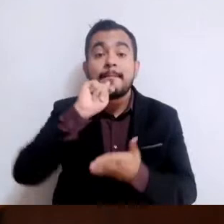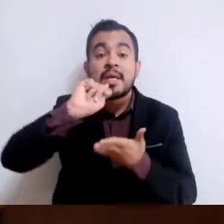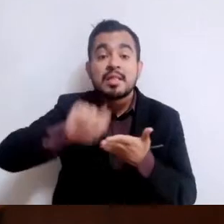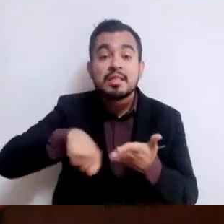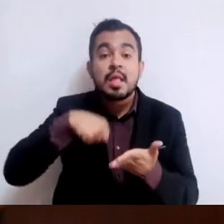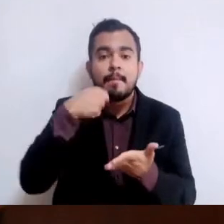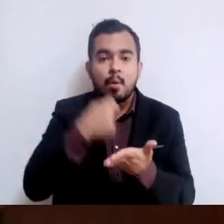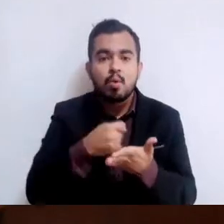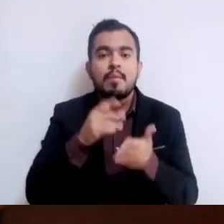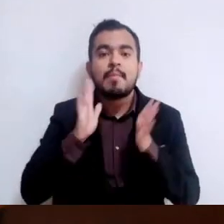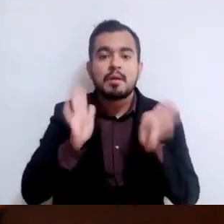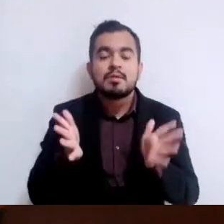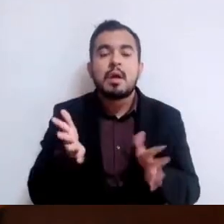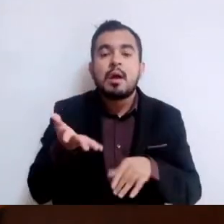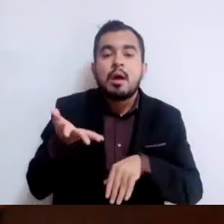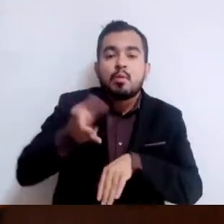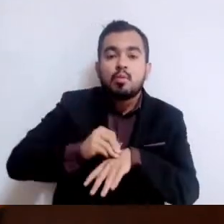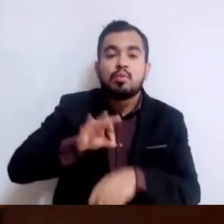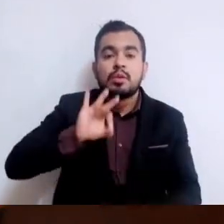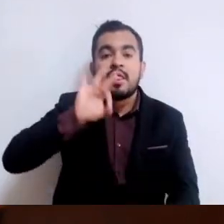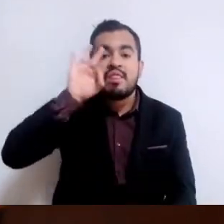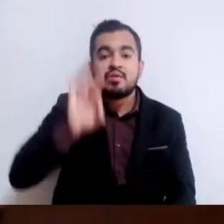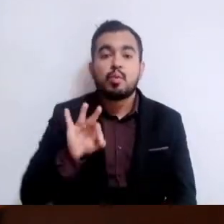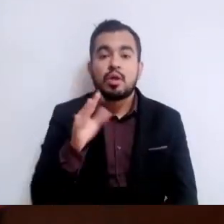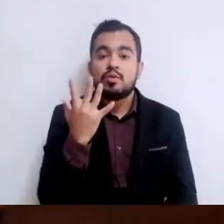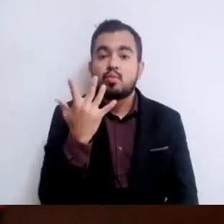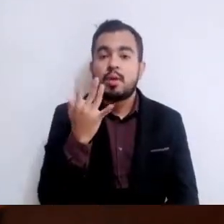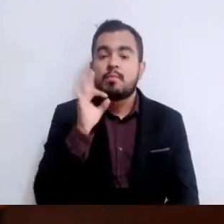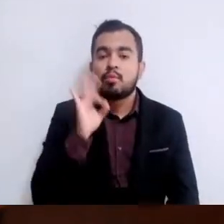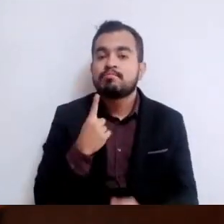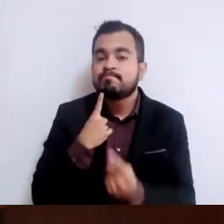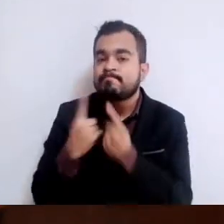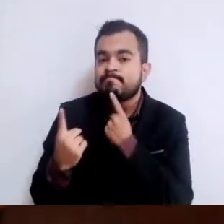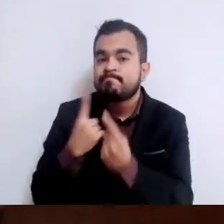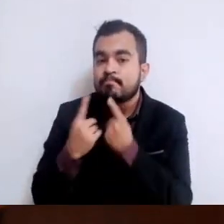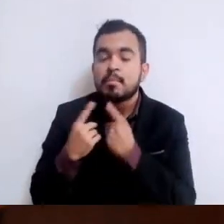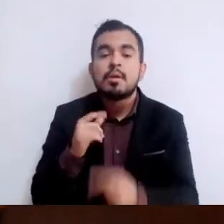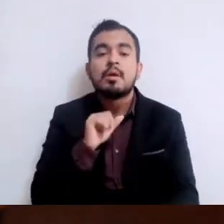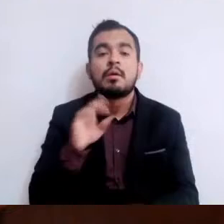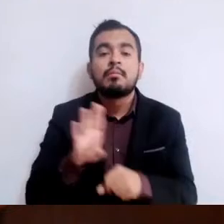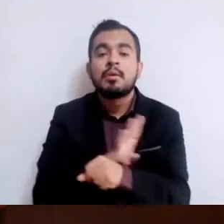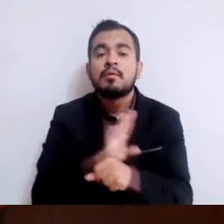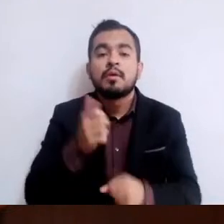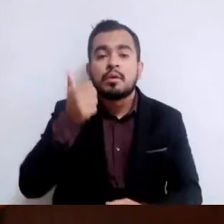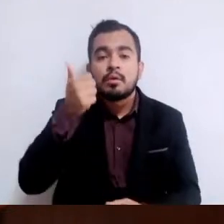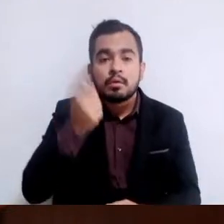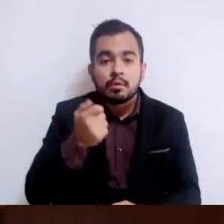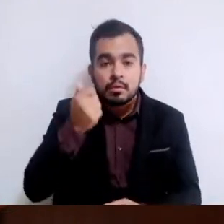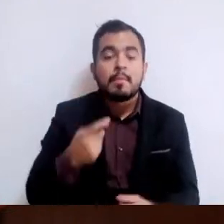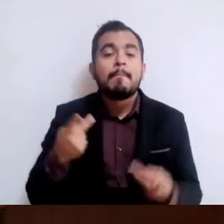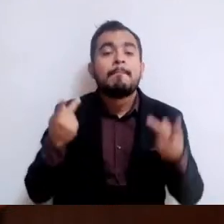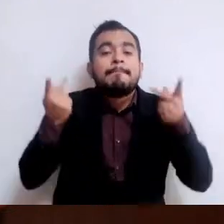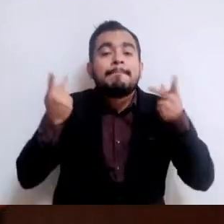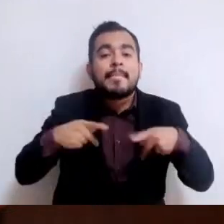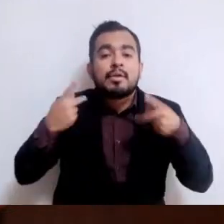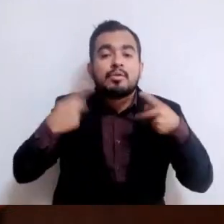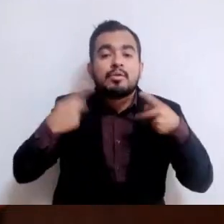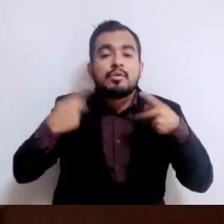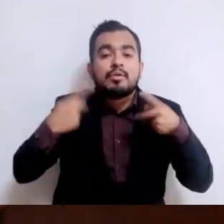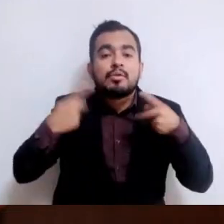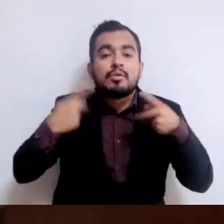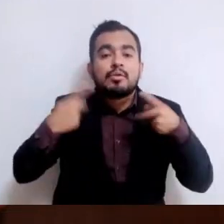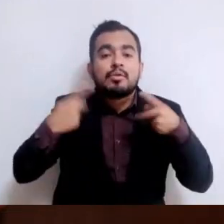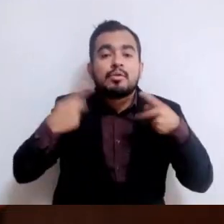un descuento del 50% en beneficio de los jubilados y las personas adultos mayores. Todos estos ejemplos nos